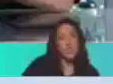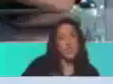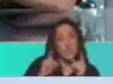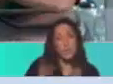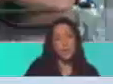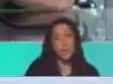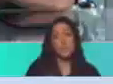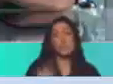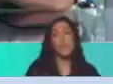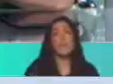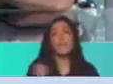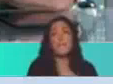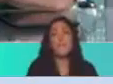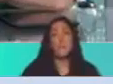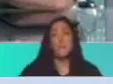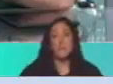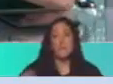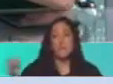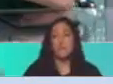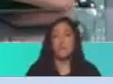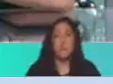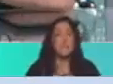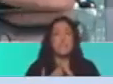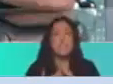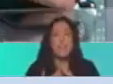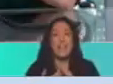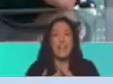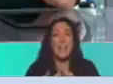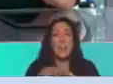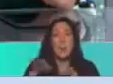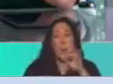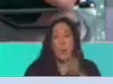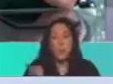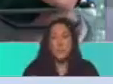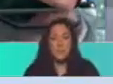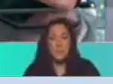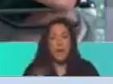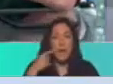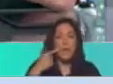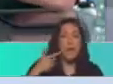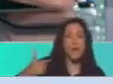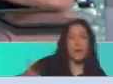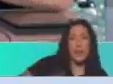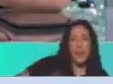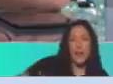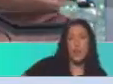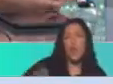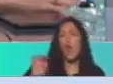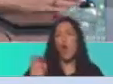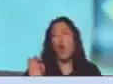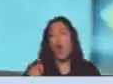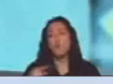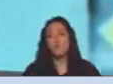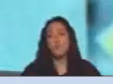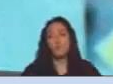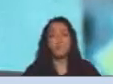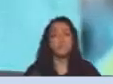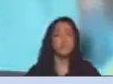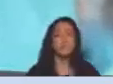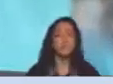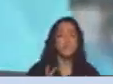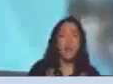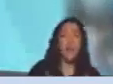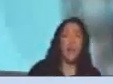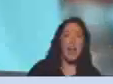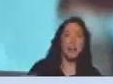brinda información fundamental para los cultivos Cuándo hay que regar Cuándo hay que agregar fertilizantes qué importantísimo lo que decís porque muchas